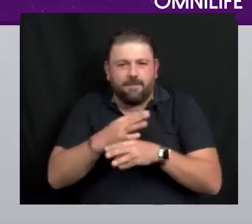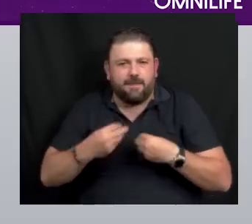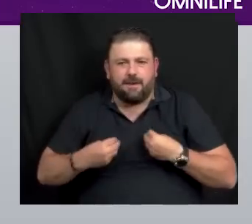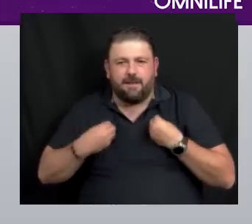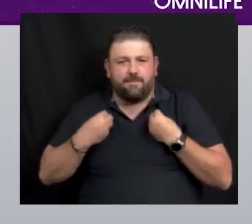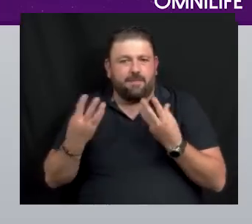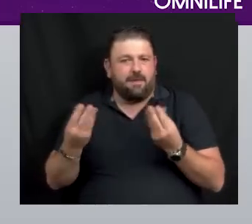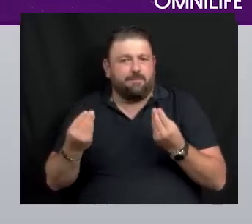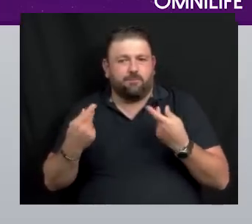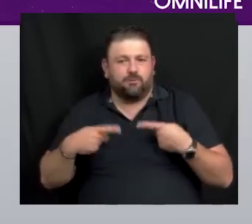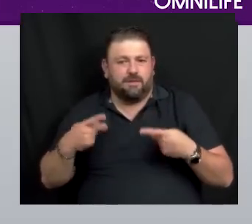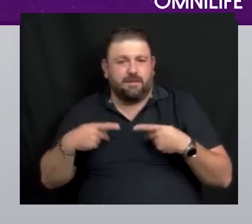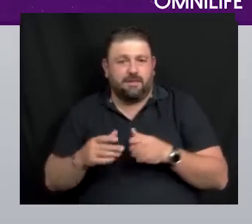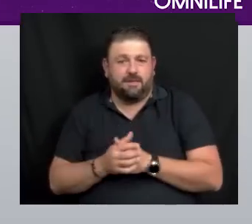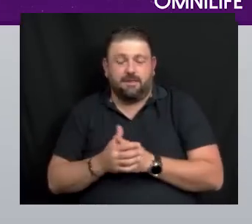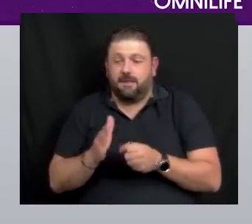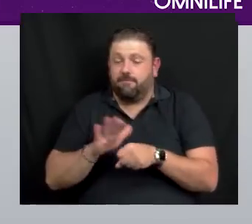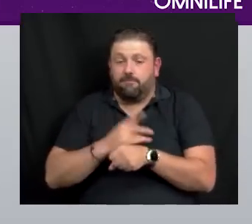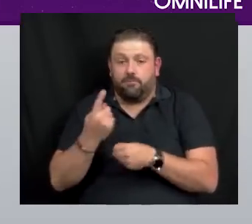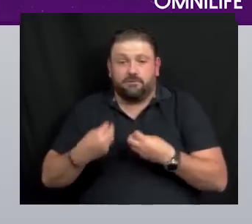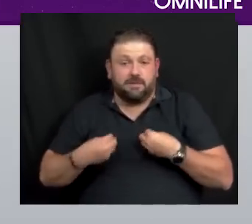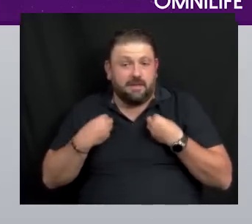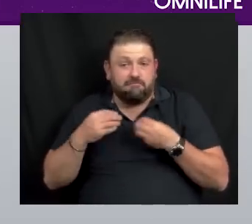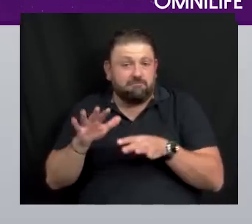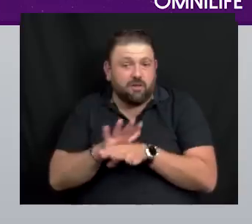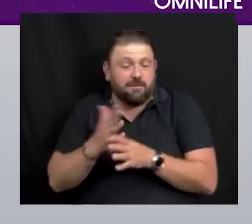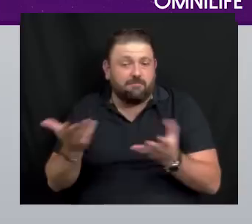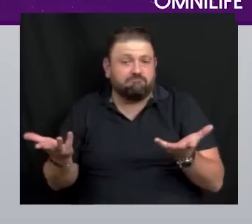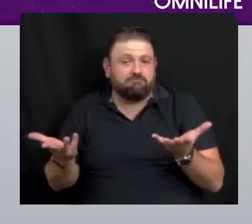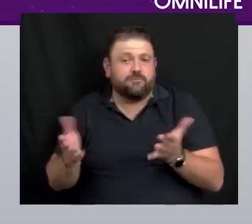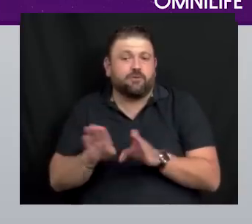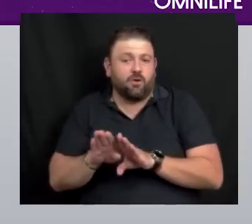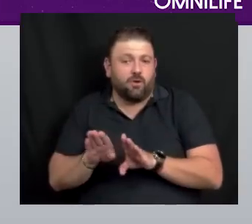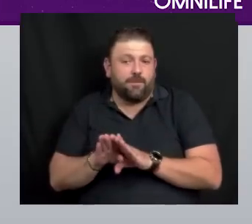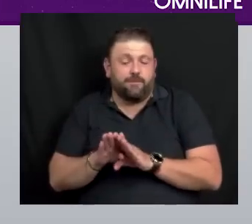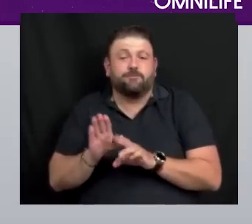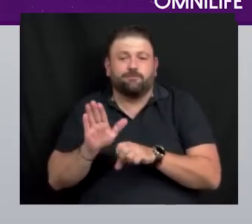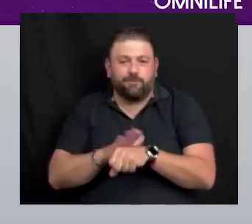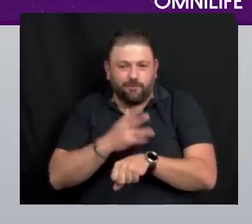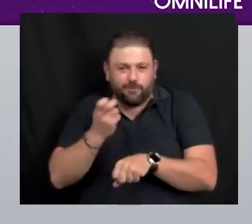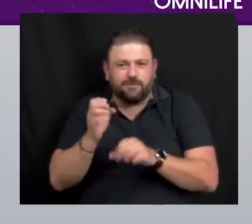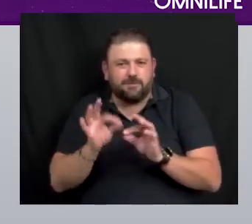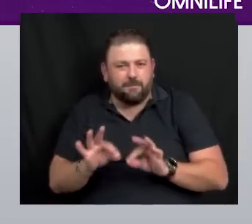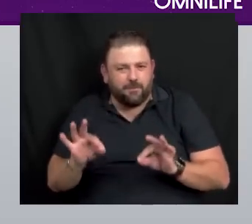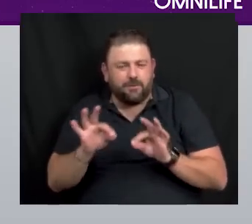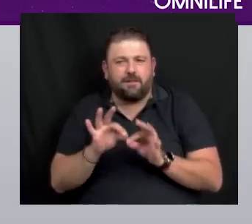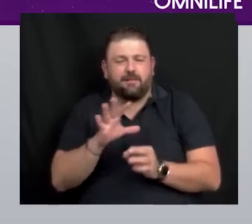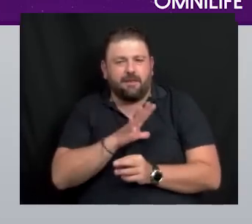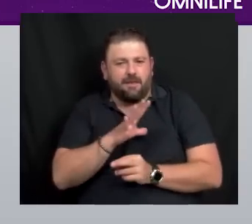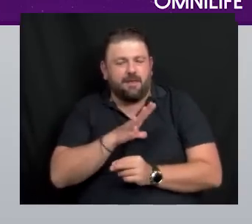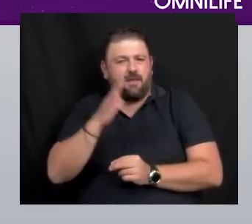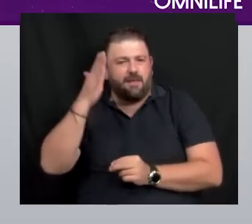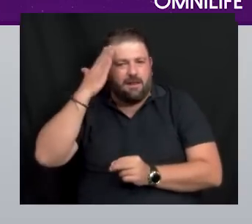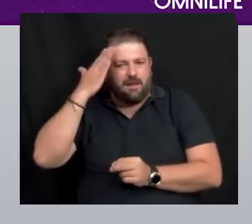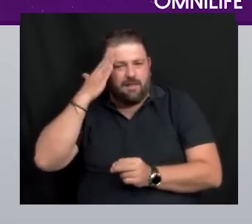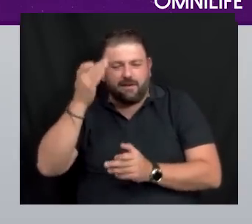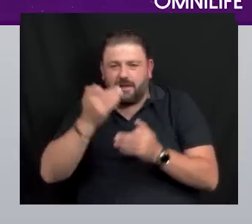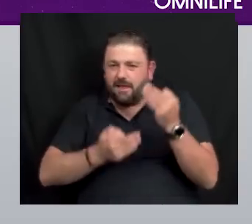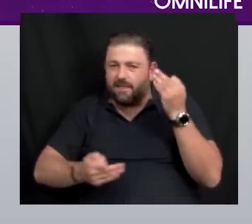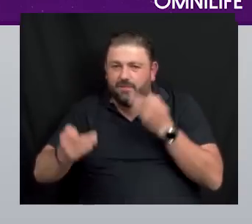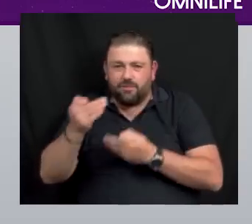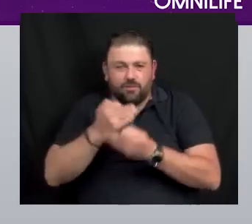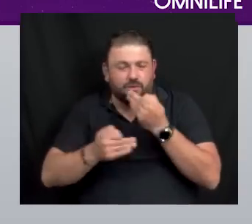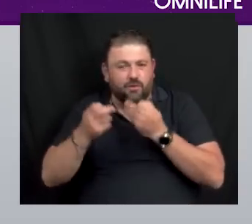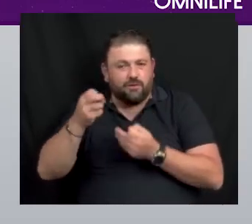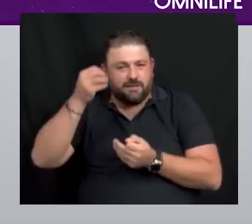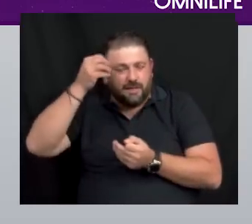gente, porque si no, pues no se llega a ningún punto. Y la parte de liderazgo es la única característica en OmniLife